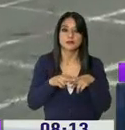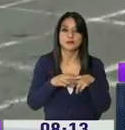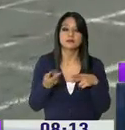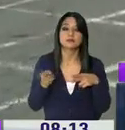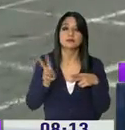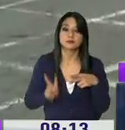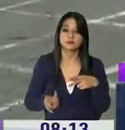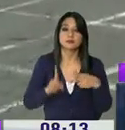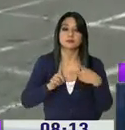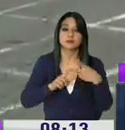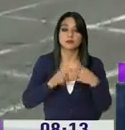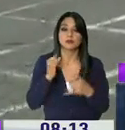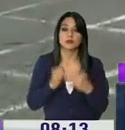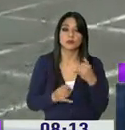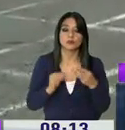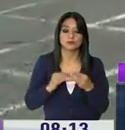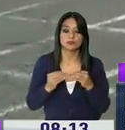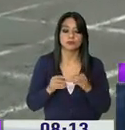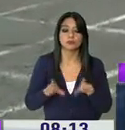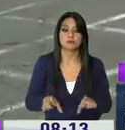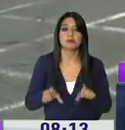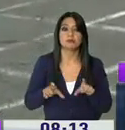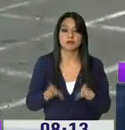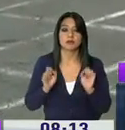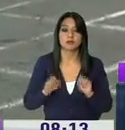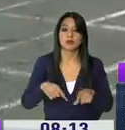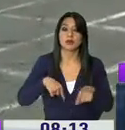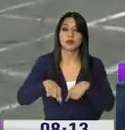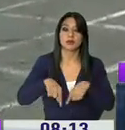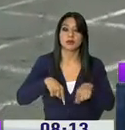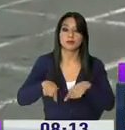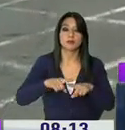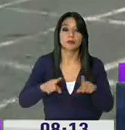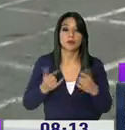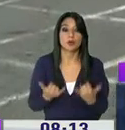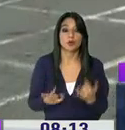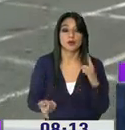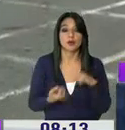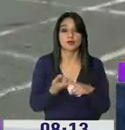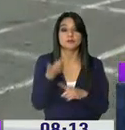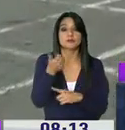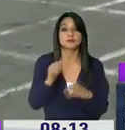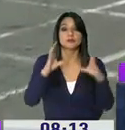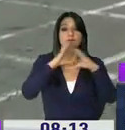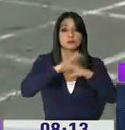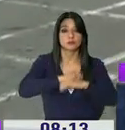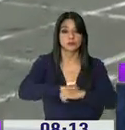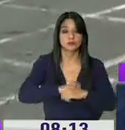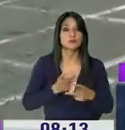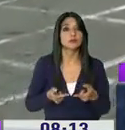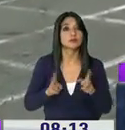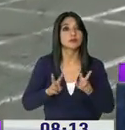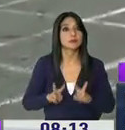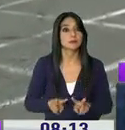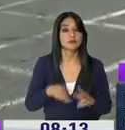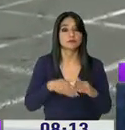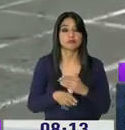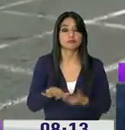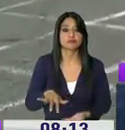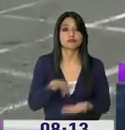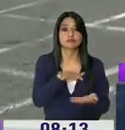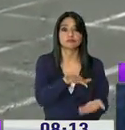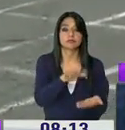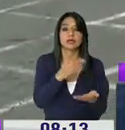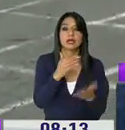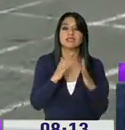acuerdo al último dígito de la placa podrán circular, sino que ahora será hasta las 10 de la noche. Y también en la entrega a domicilio de